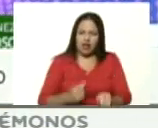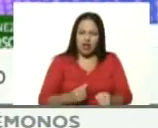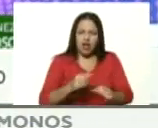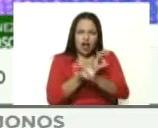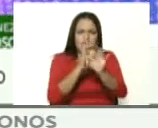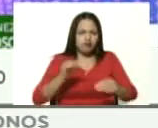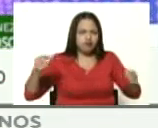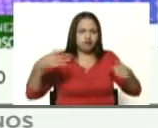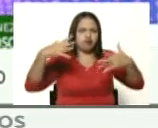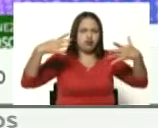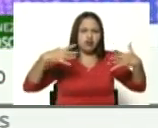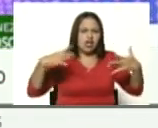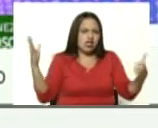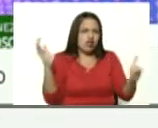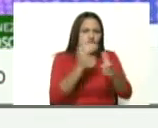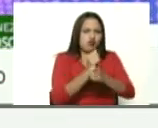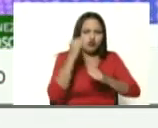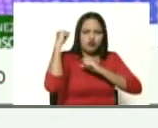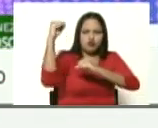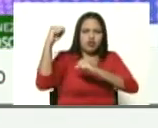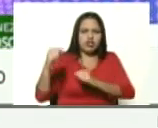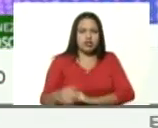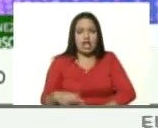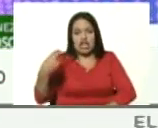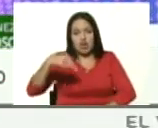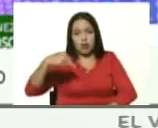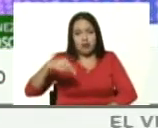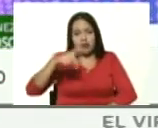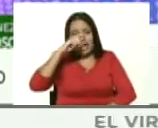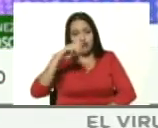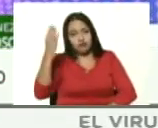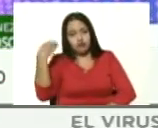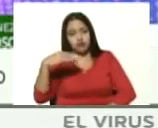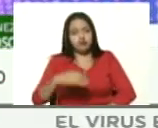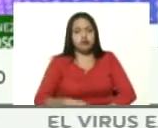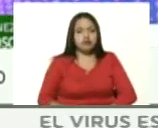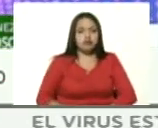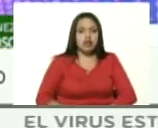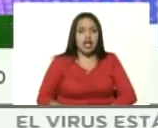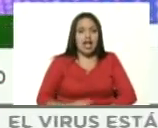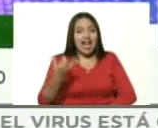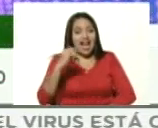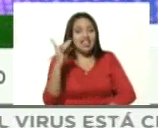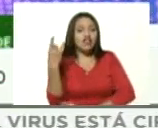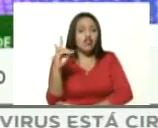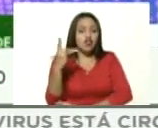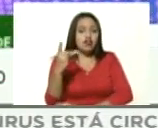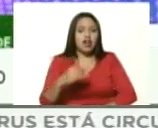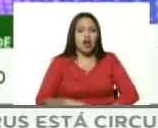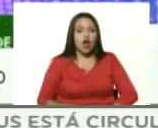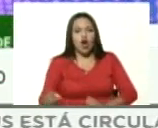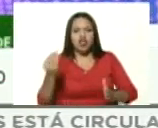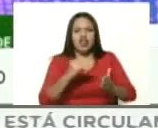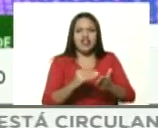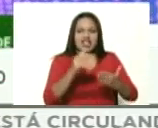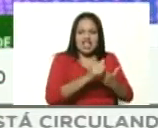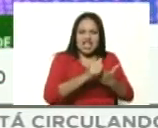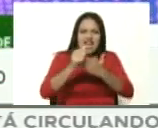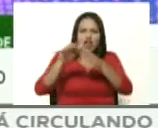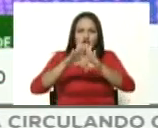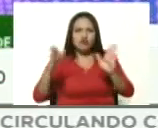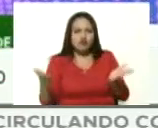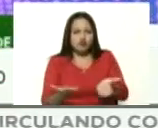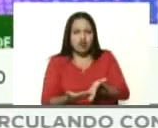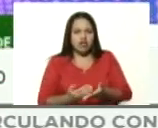milagroso triunfo en noviembre pasado, ha sido que Bolivia retoma su liderazgo